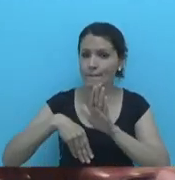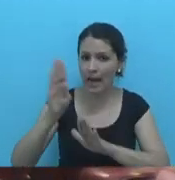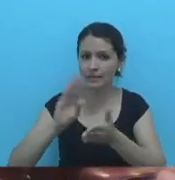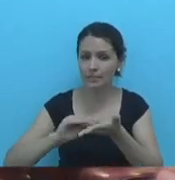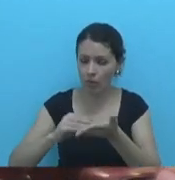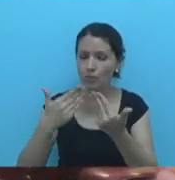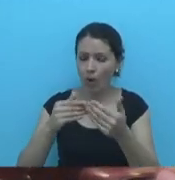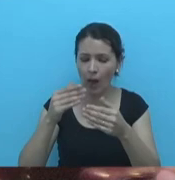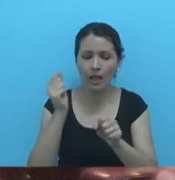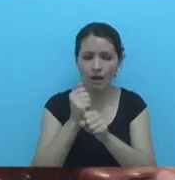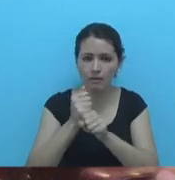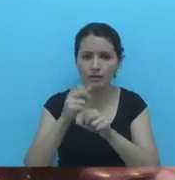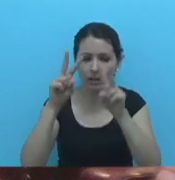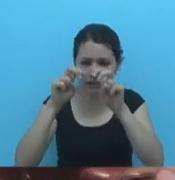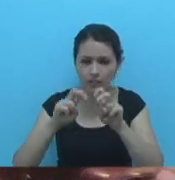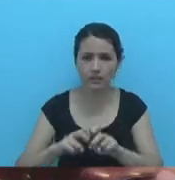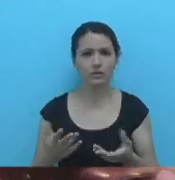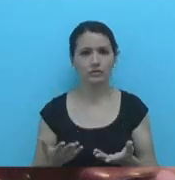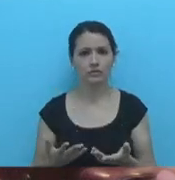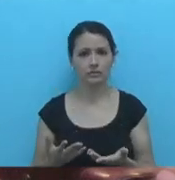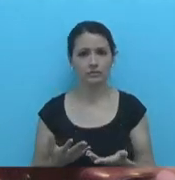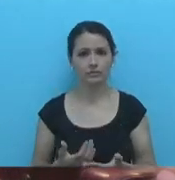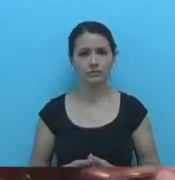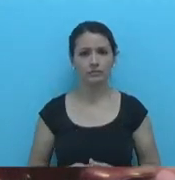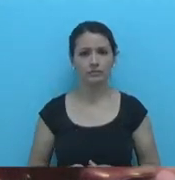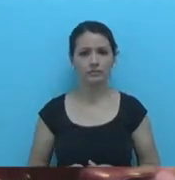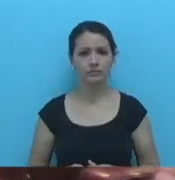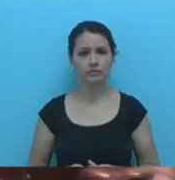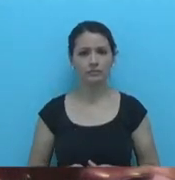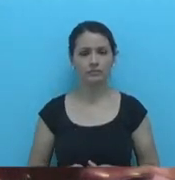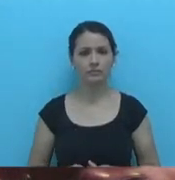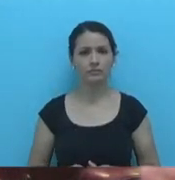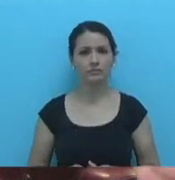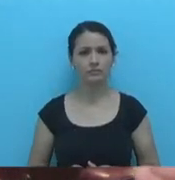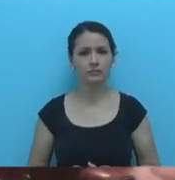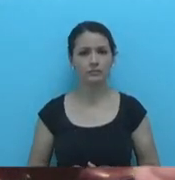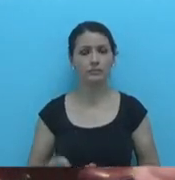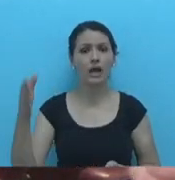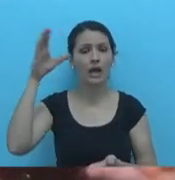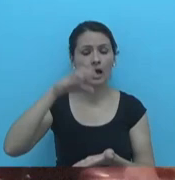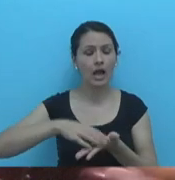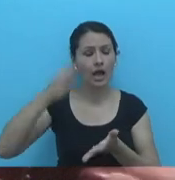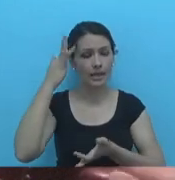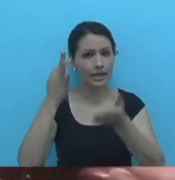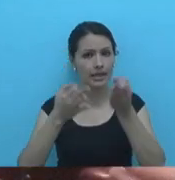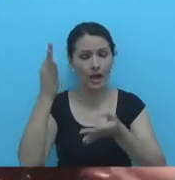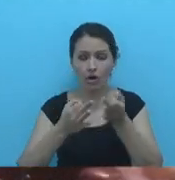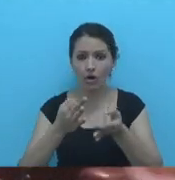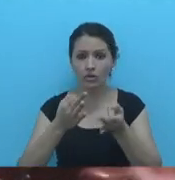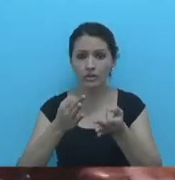la cantidad que hay que hacer, porque hay que hacer de toda la provincia. Y la Corte no ha transferido al Ministerio Público de